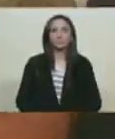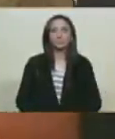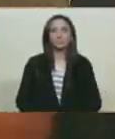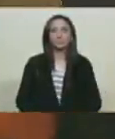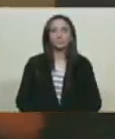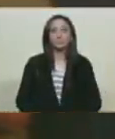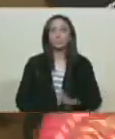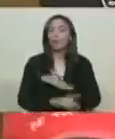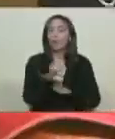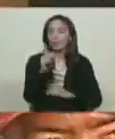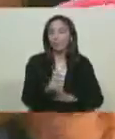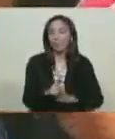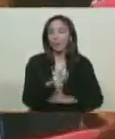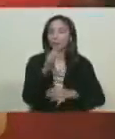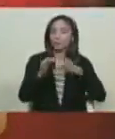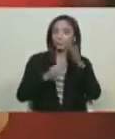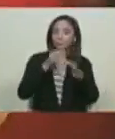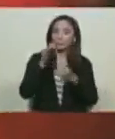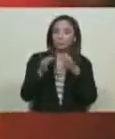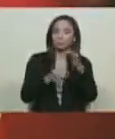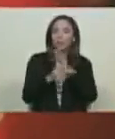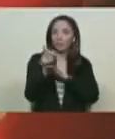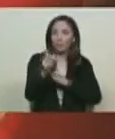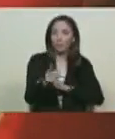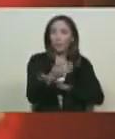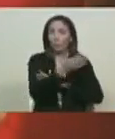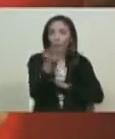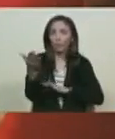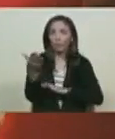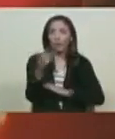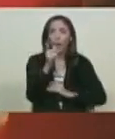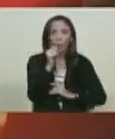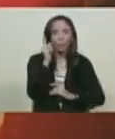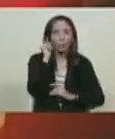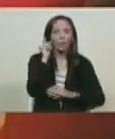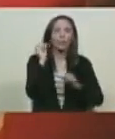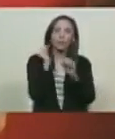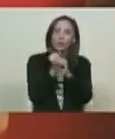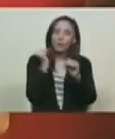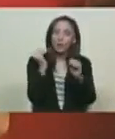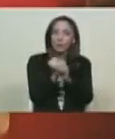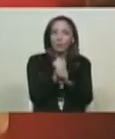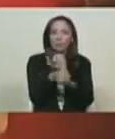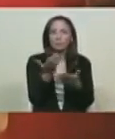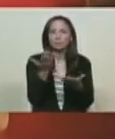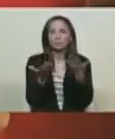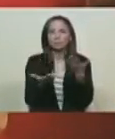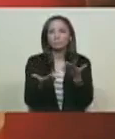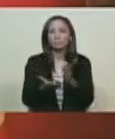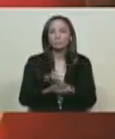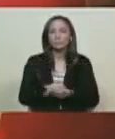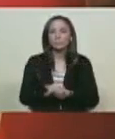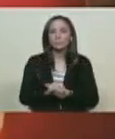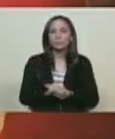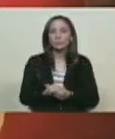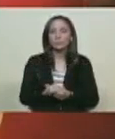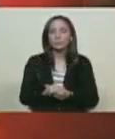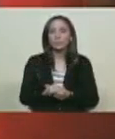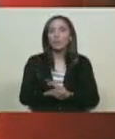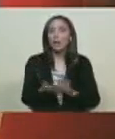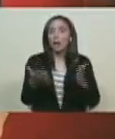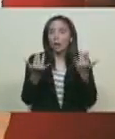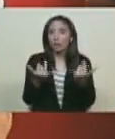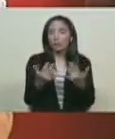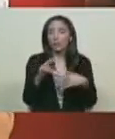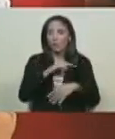Es por eso, camaradas, compañeros y compañeras, trabajadores, trabajadoras, que nosotros, como